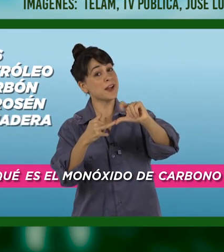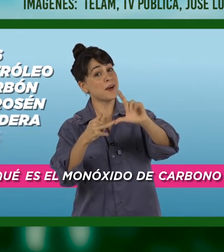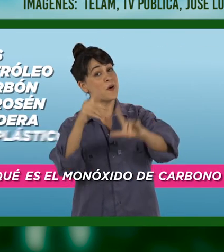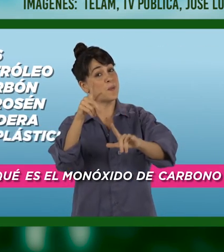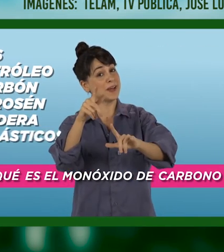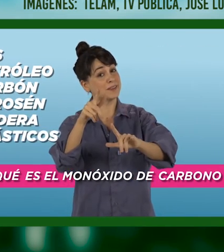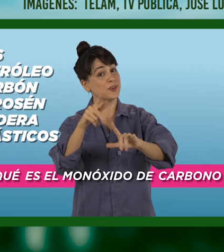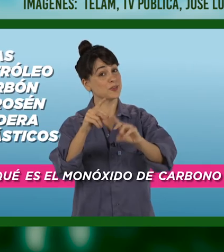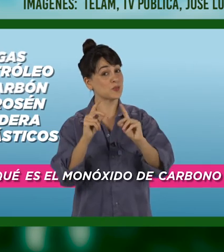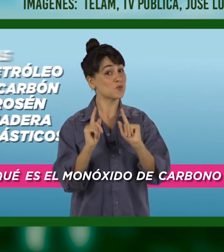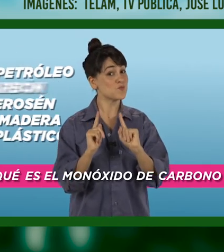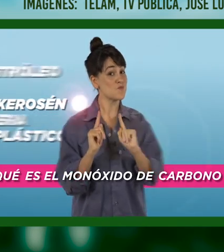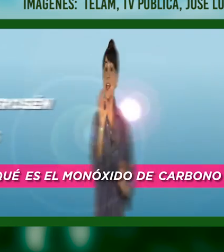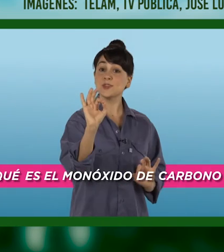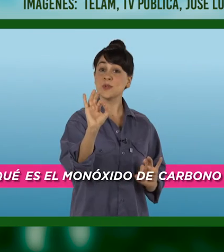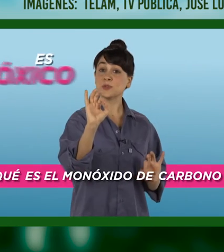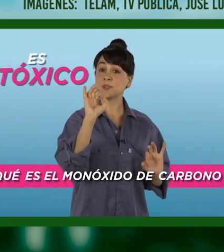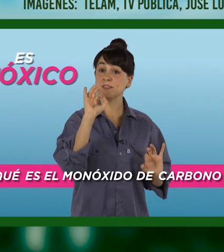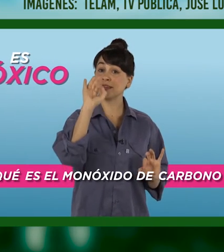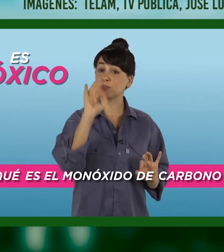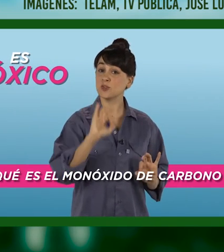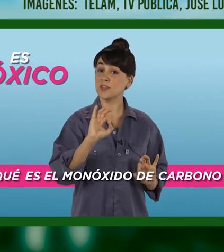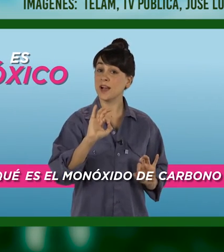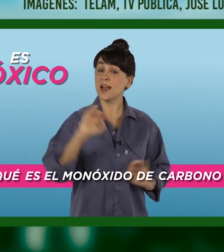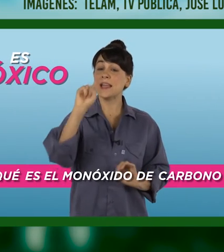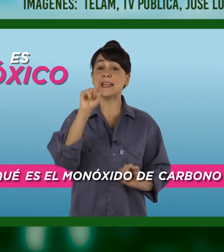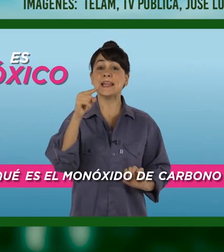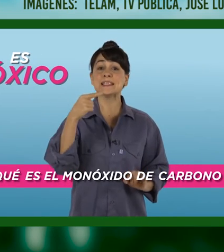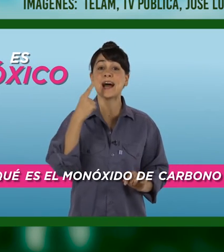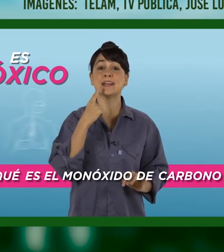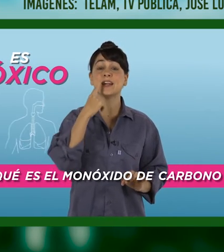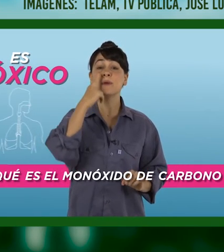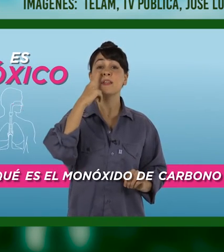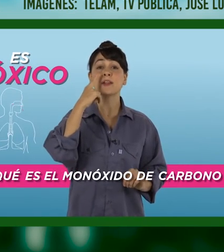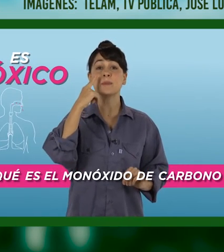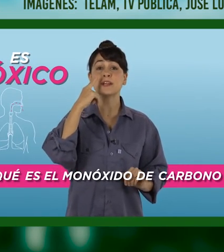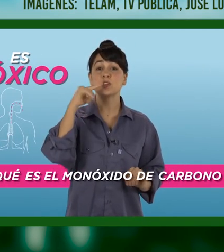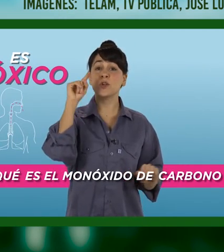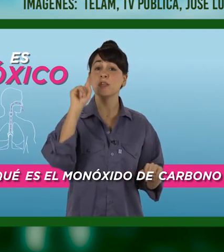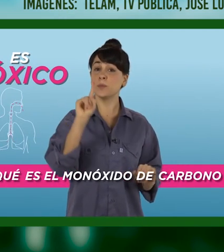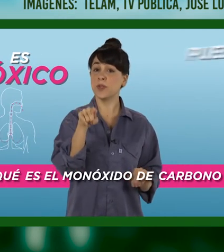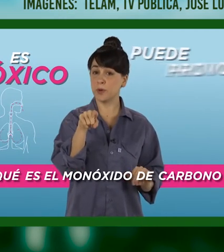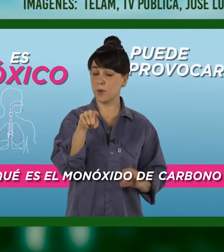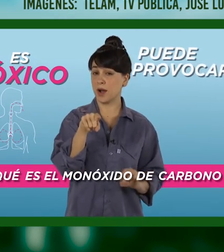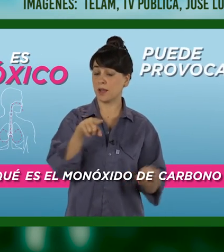mercado, es un derecho humano. Y en los derechos humanos no se puede considerar iguales a los